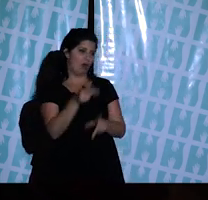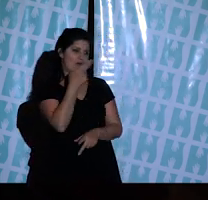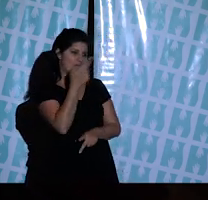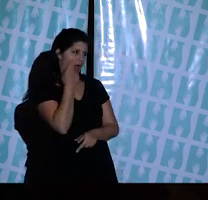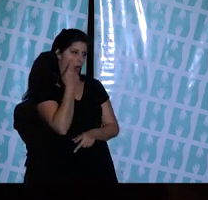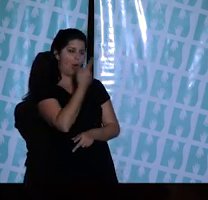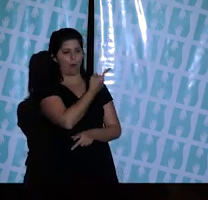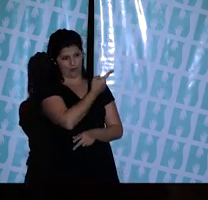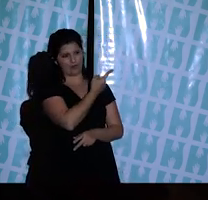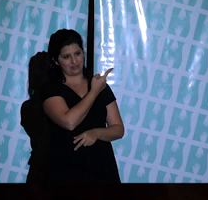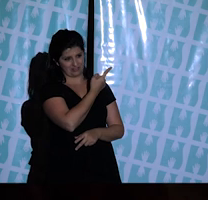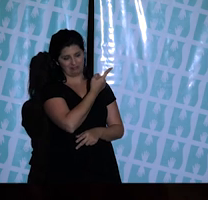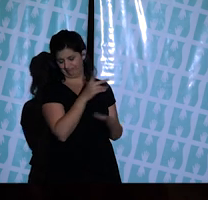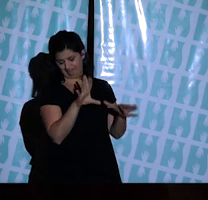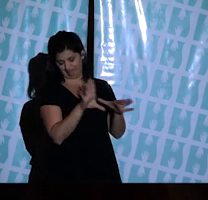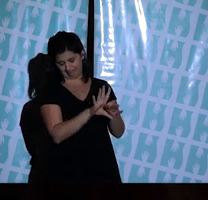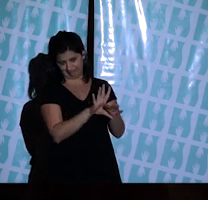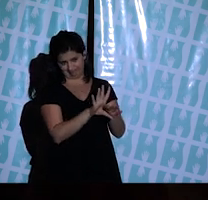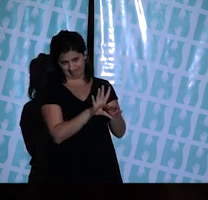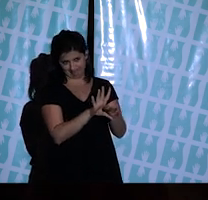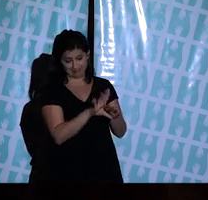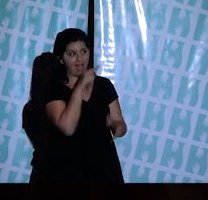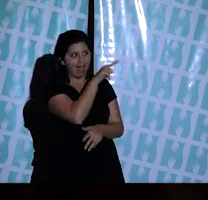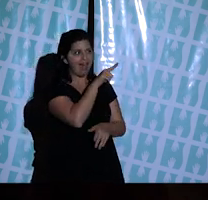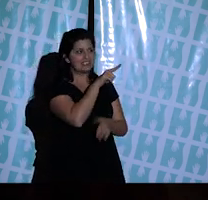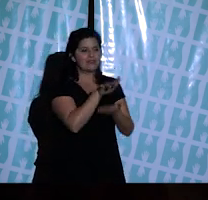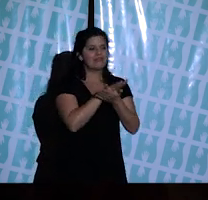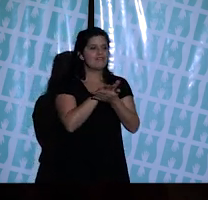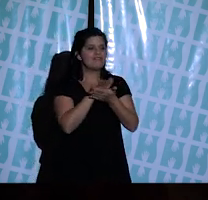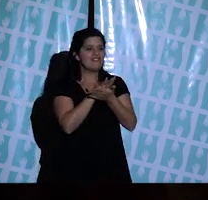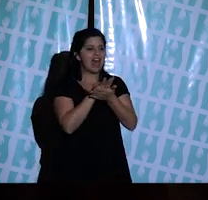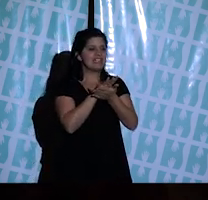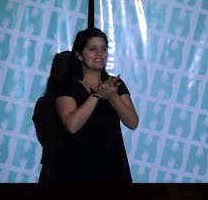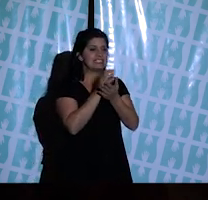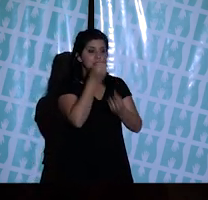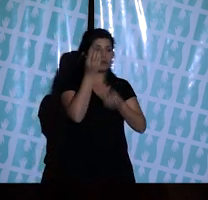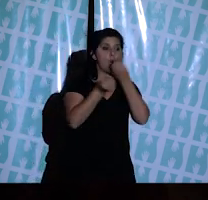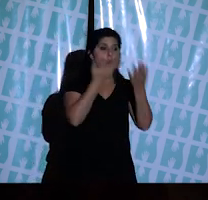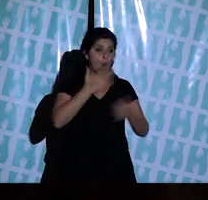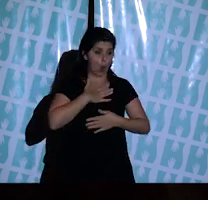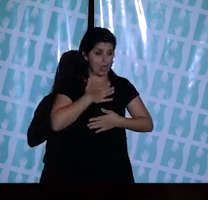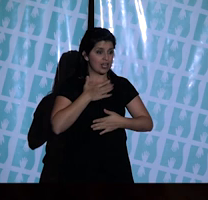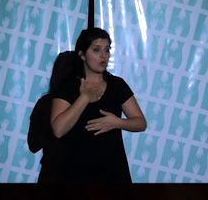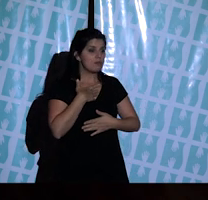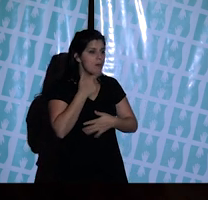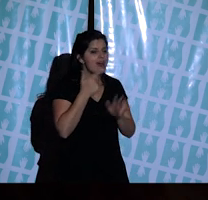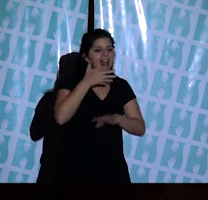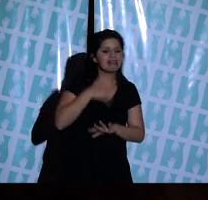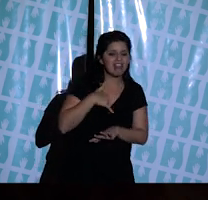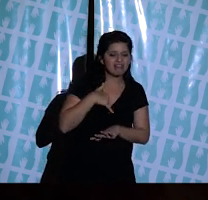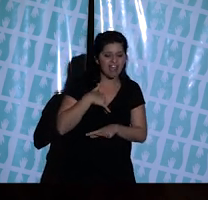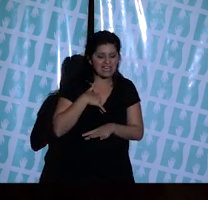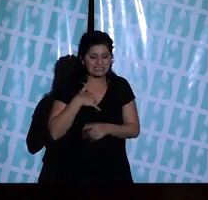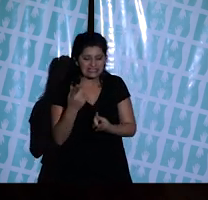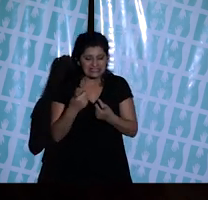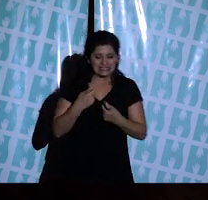la perfección. Así que tenemos acá las bases biológicas para entender de que va a interactuar sobre el centro de recompensa. Y como decía